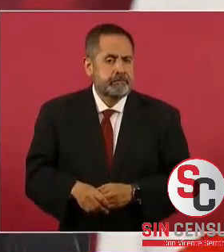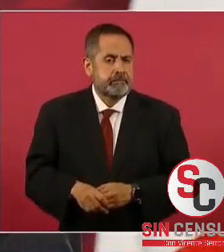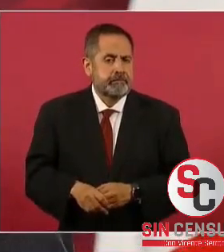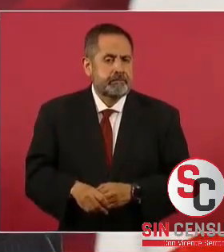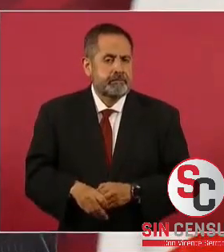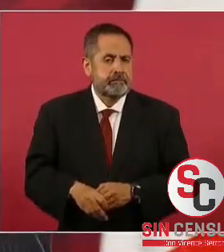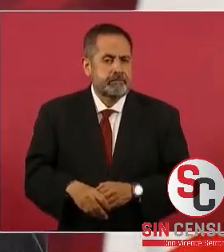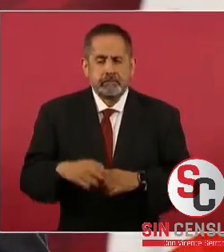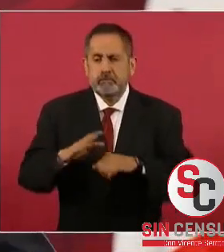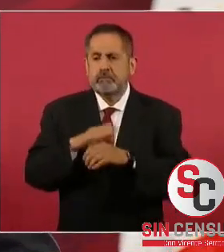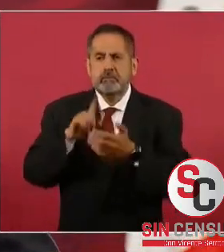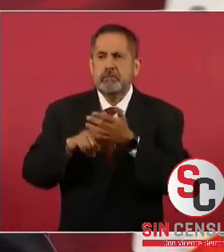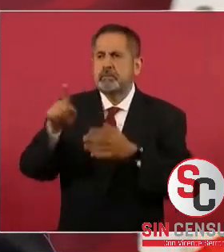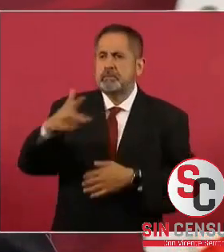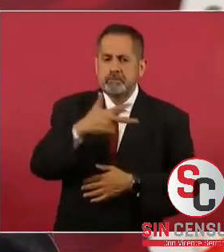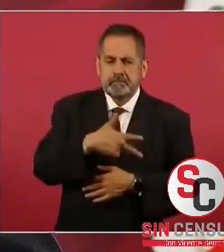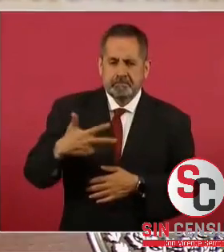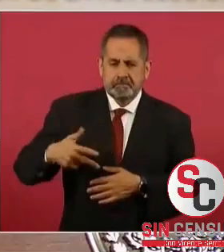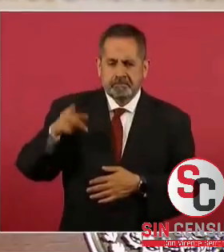¿Por qué en Dinamarca